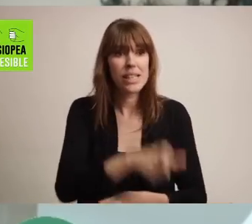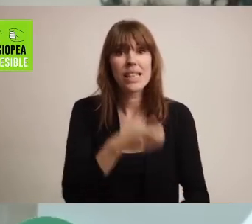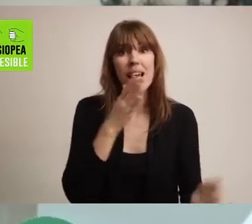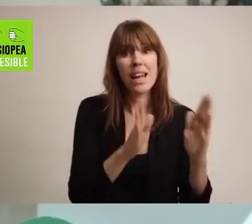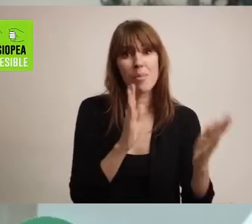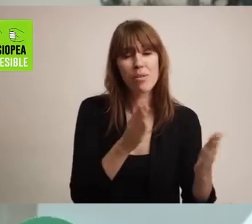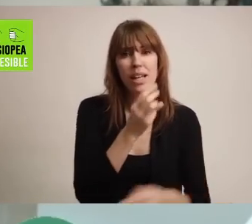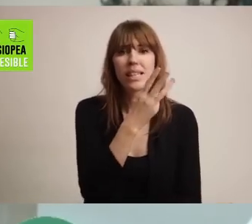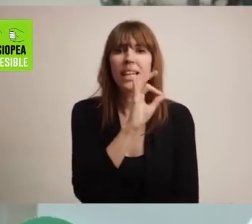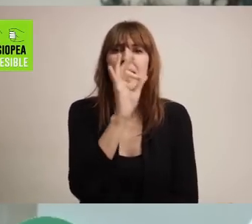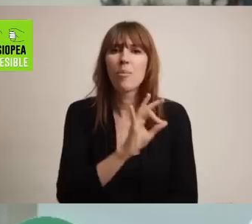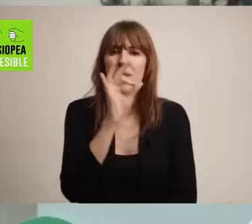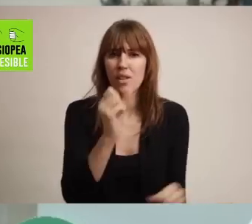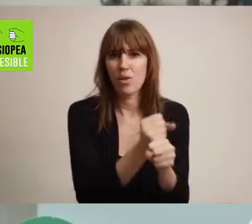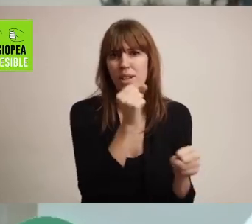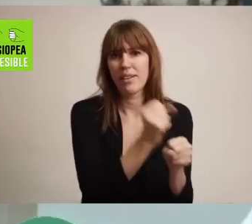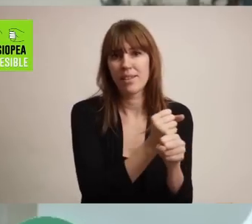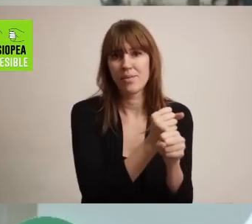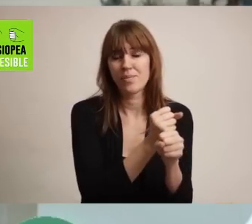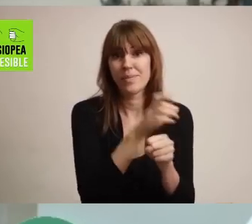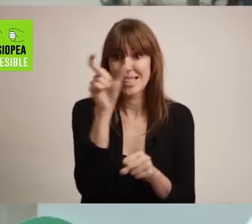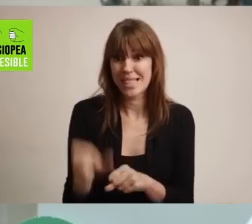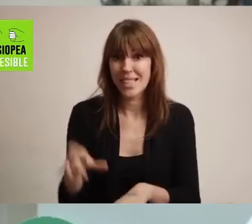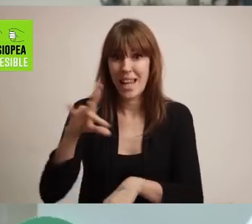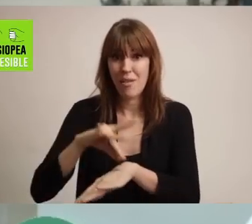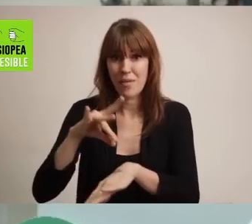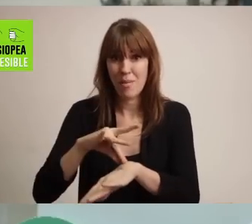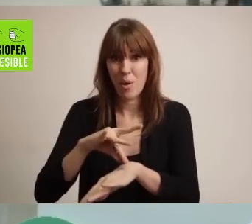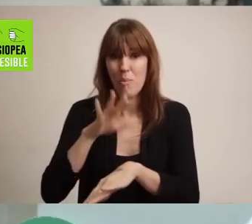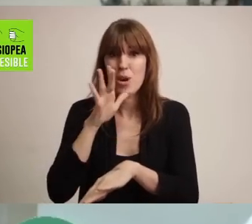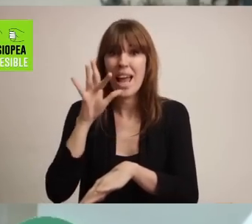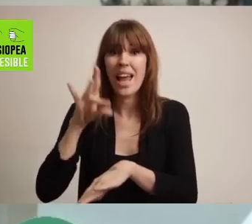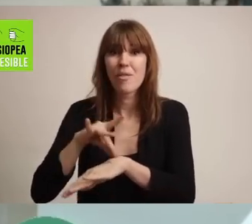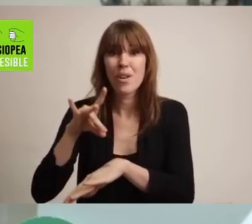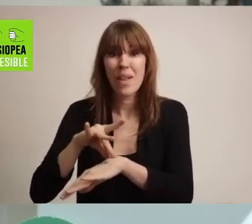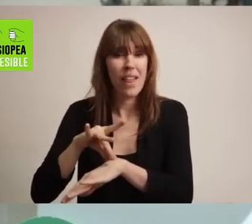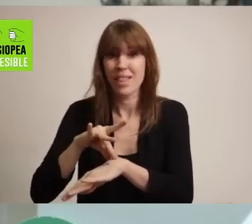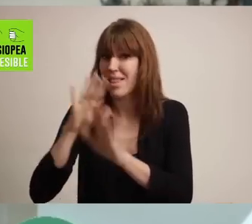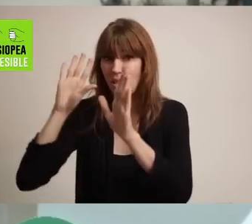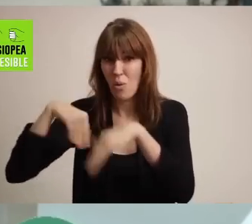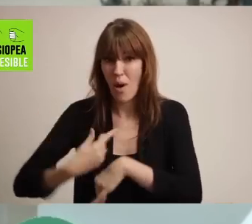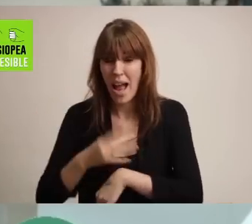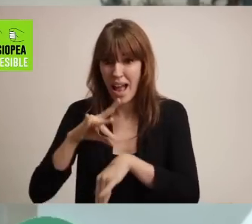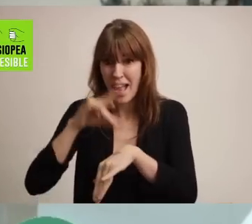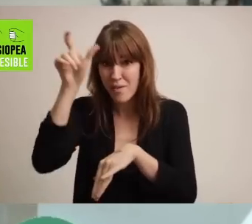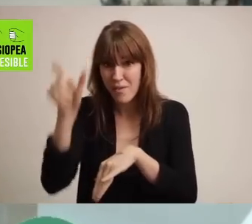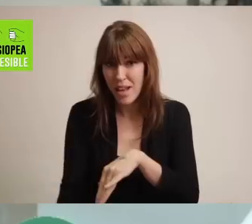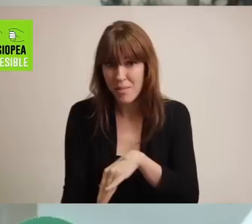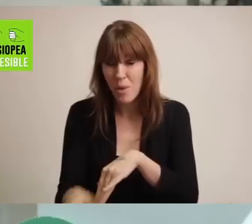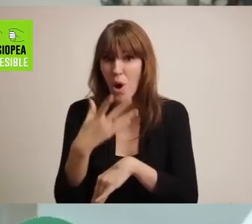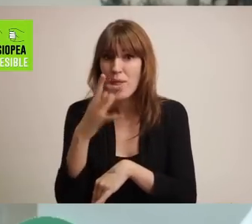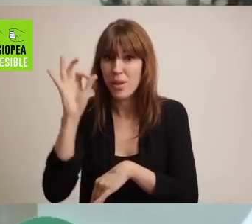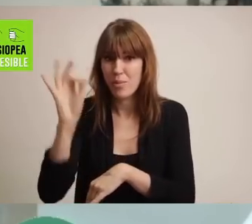30% y el enfermo, porque la enfermedad no existe, es el enfermo, pone el 70%. Y si no